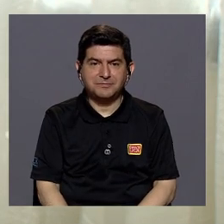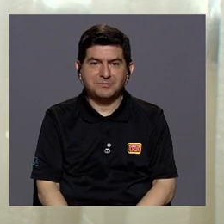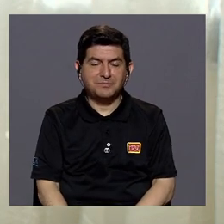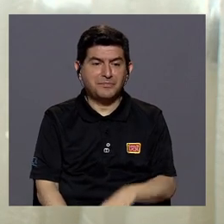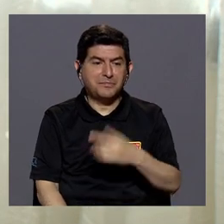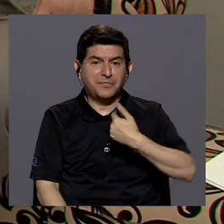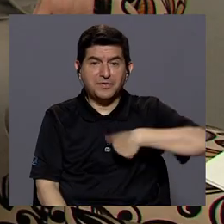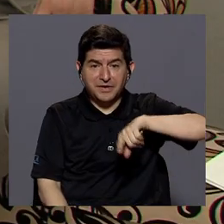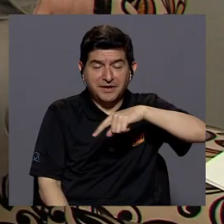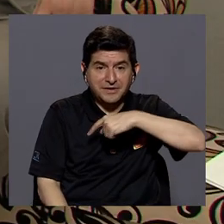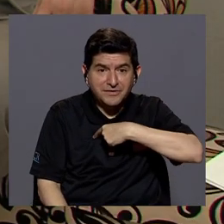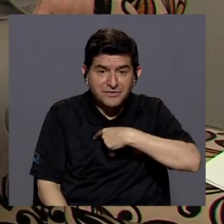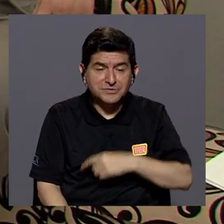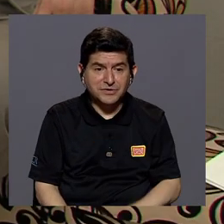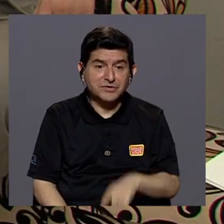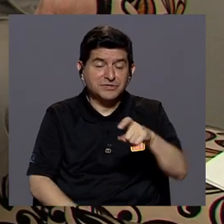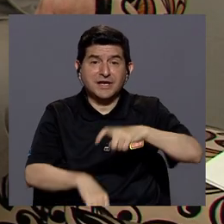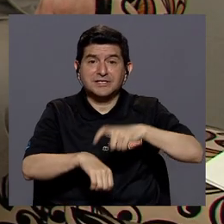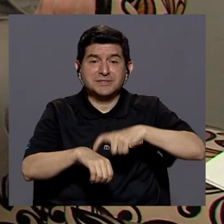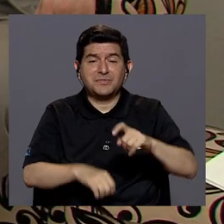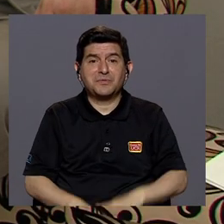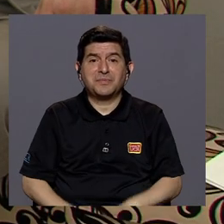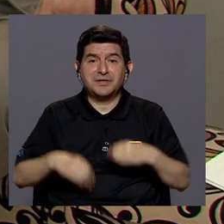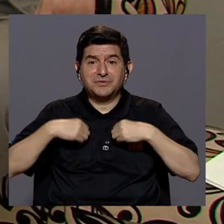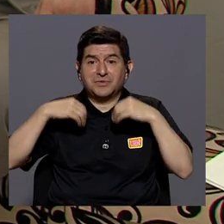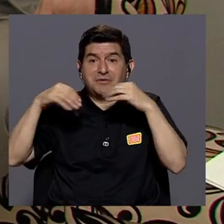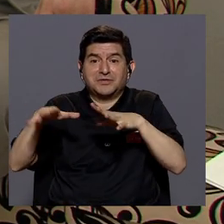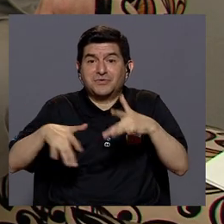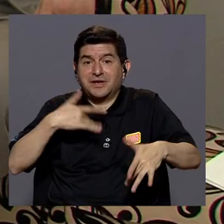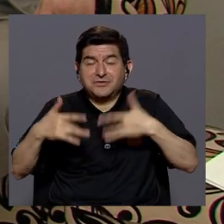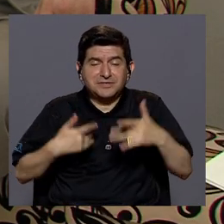botados. ¿Se enojó don Beto? ¿Cómo está?